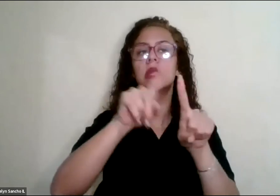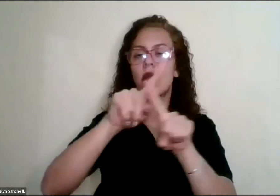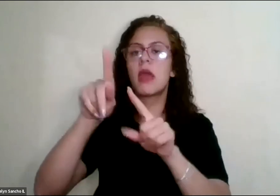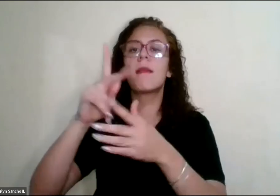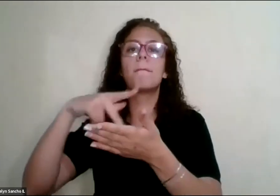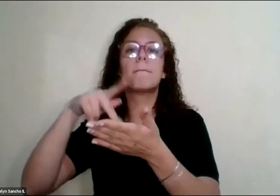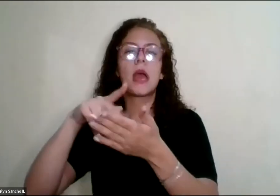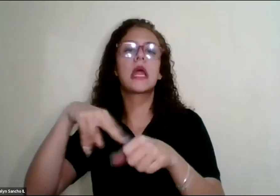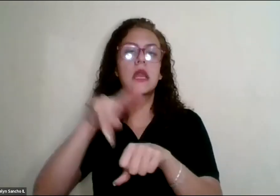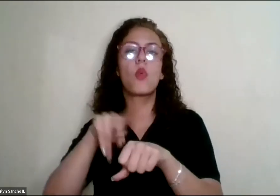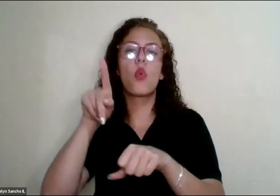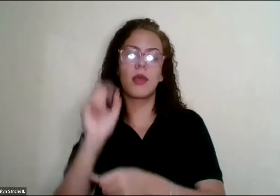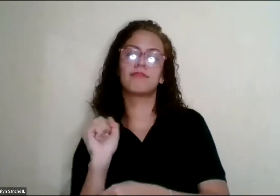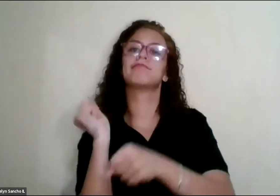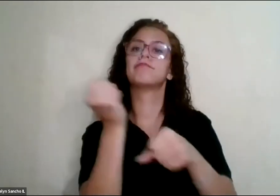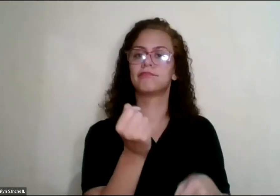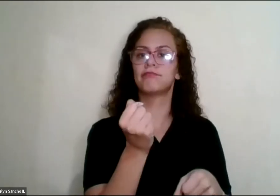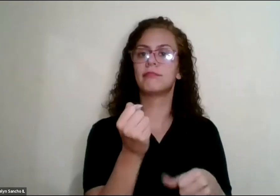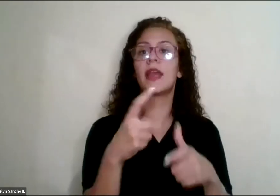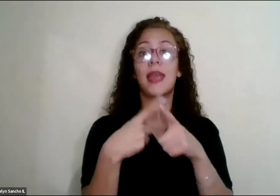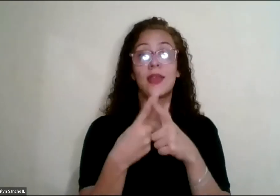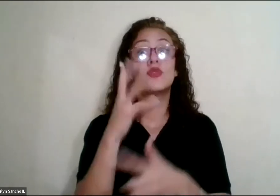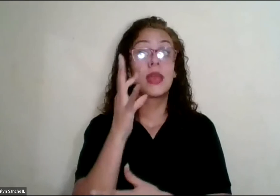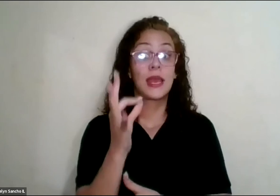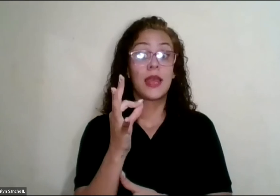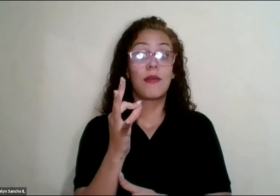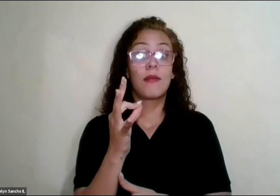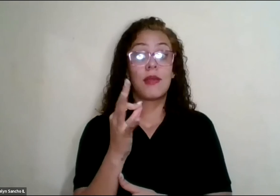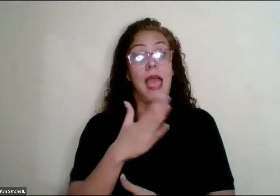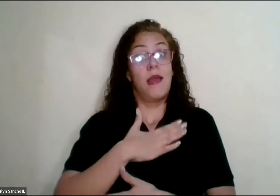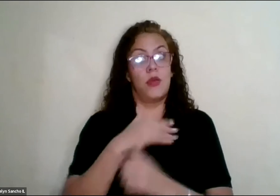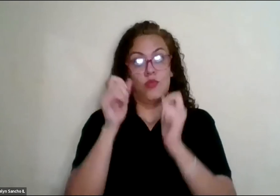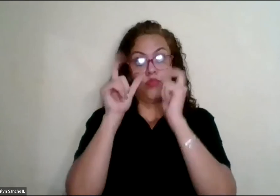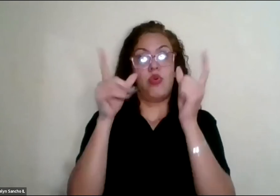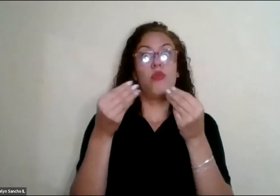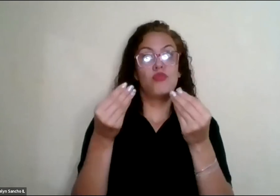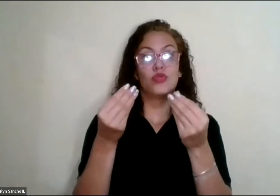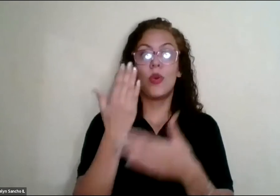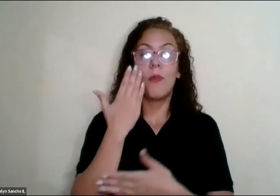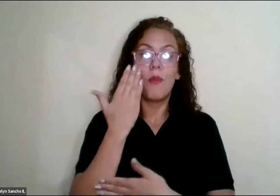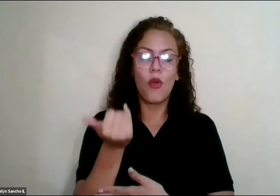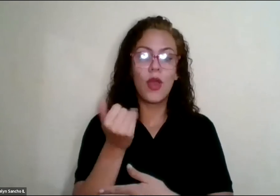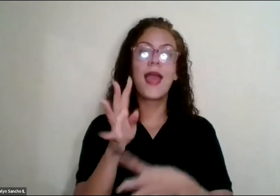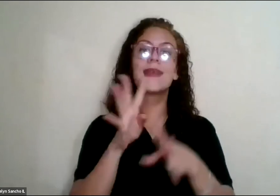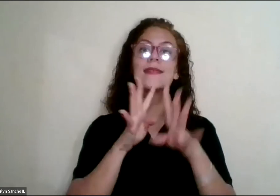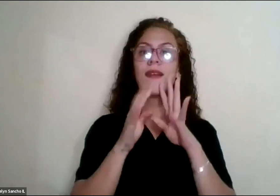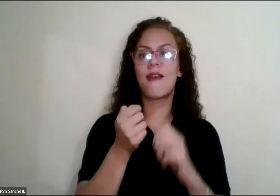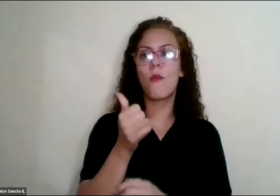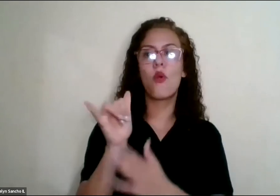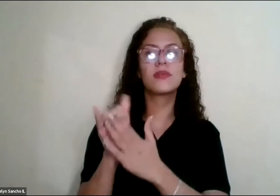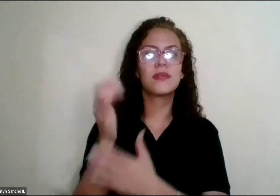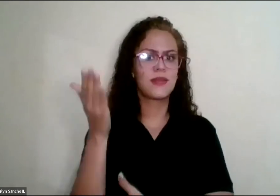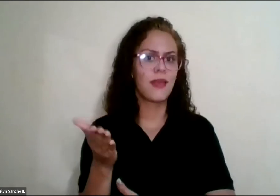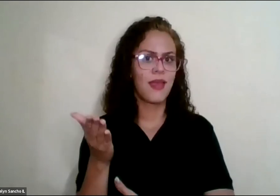nacionales los fundó ella. Entonces, uh-huh, creo que al menos a mí me asombra muchísimo porque se habla poco, ¿verdad? De